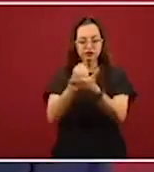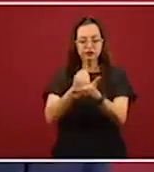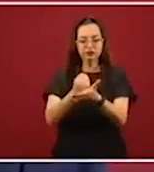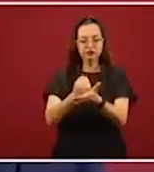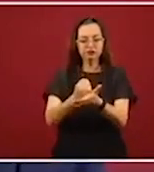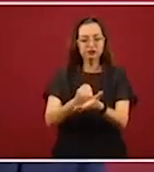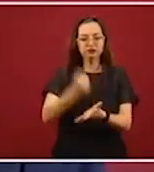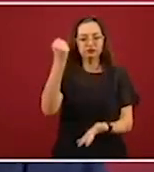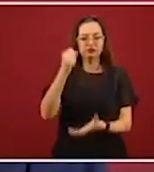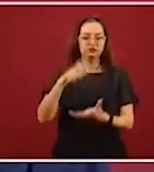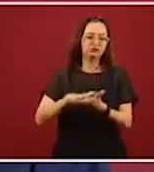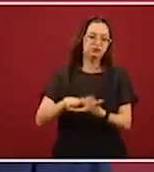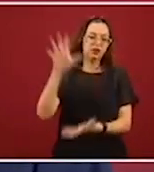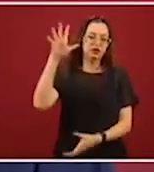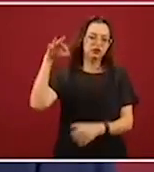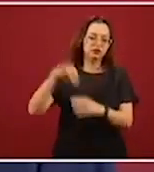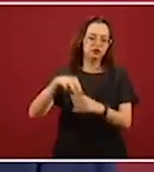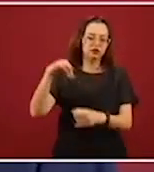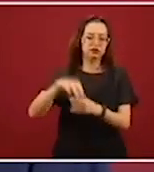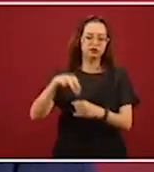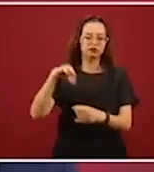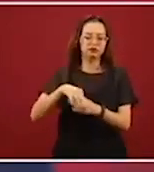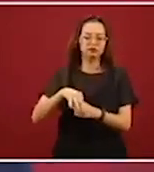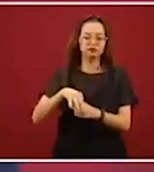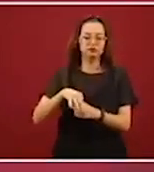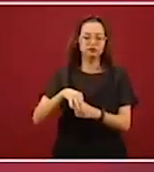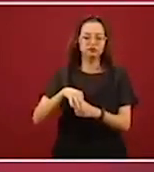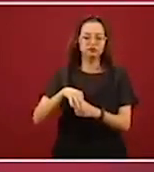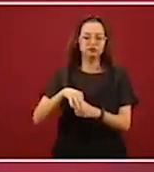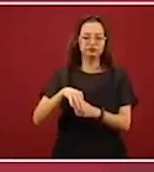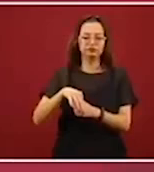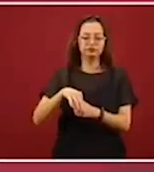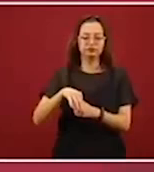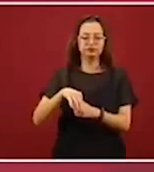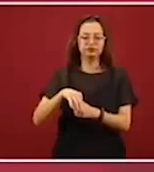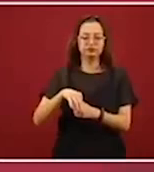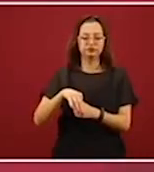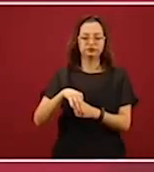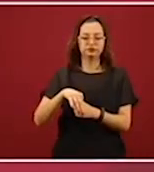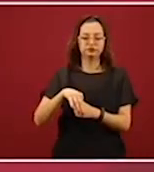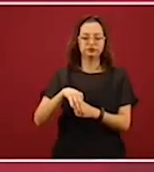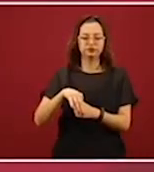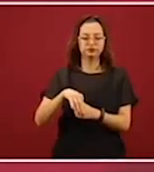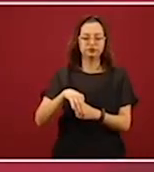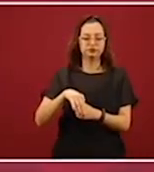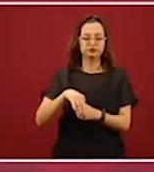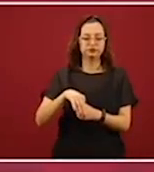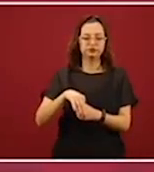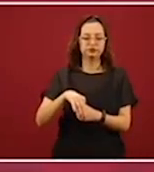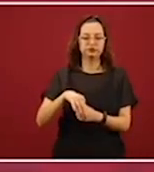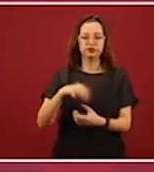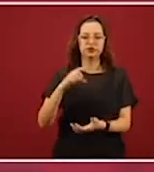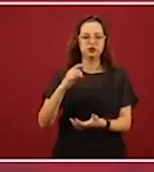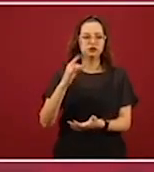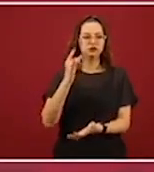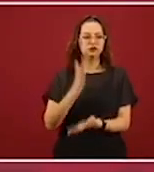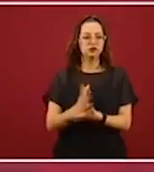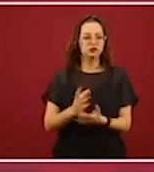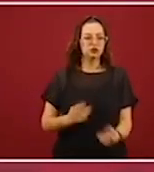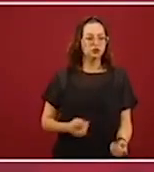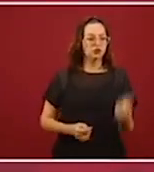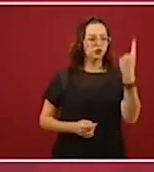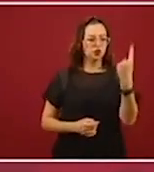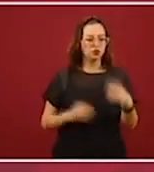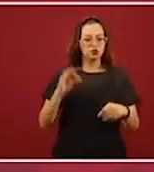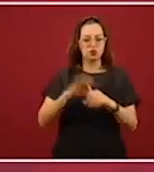por mayoría, solo un voto en contra y una